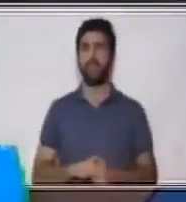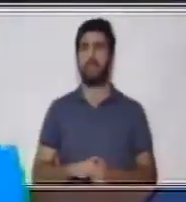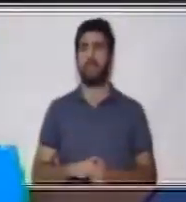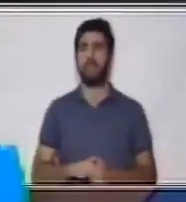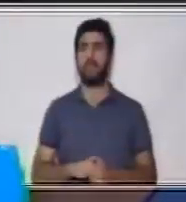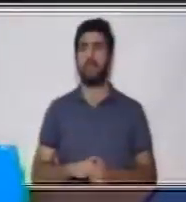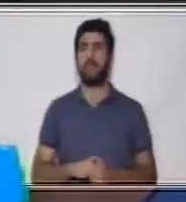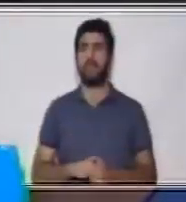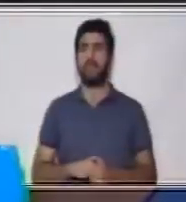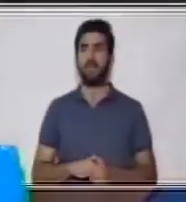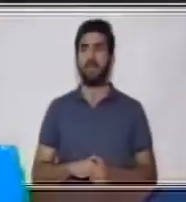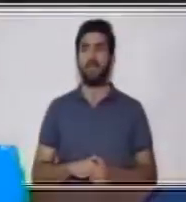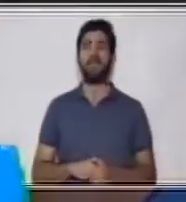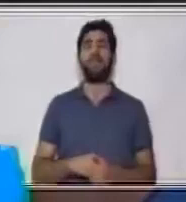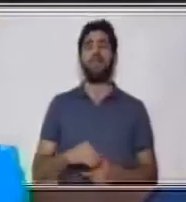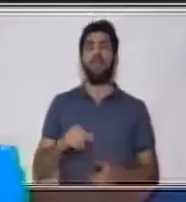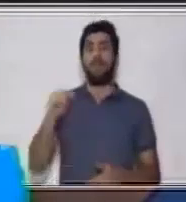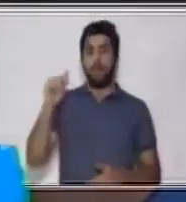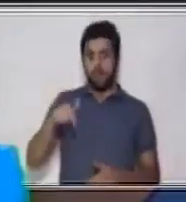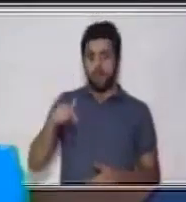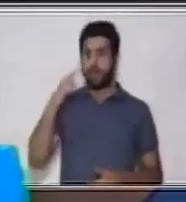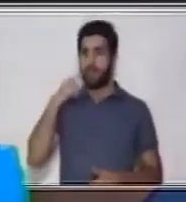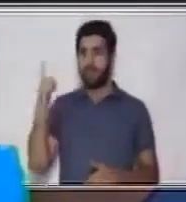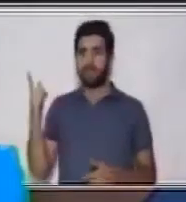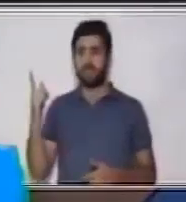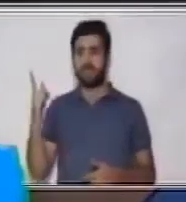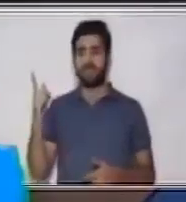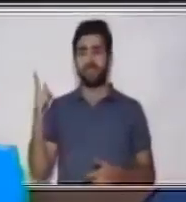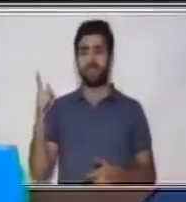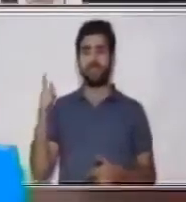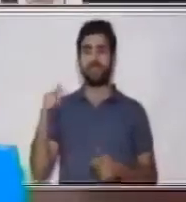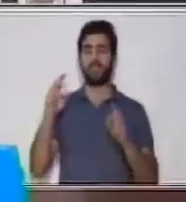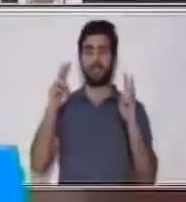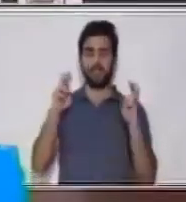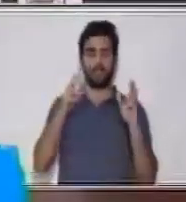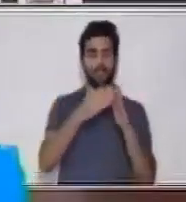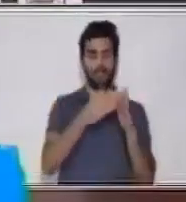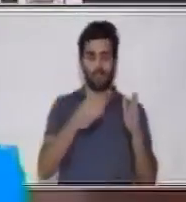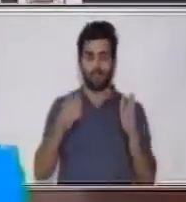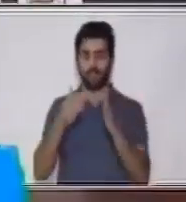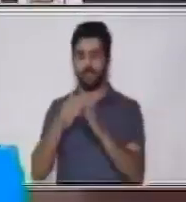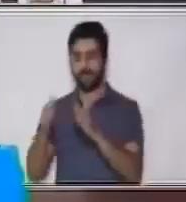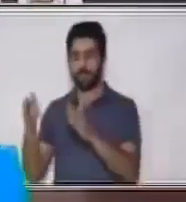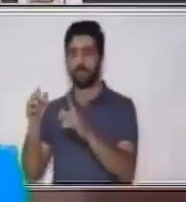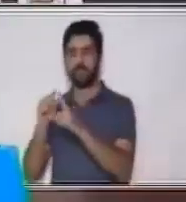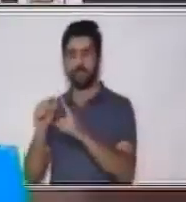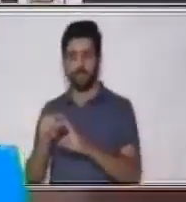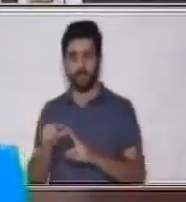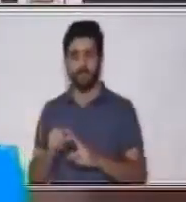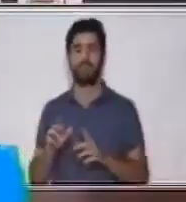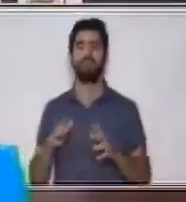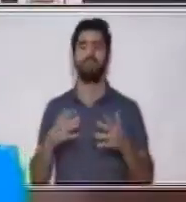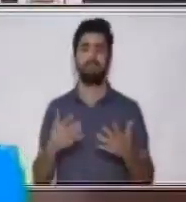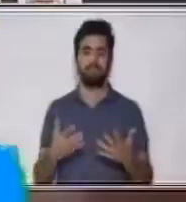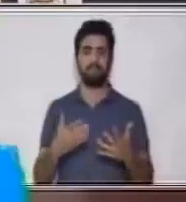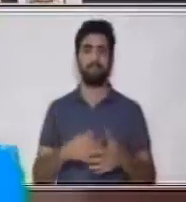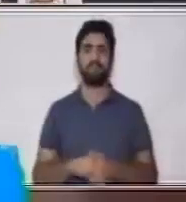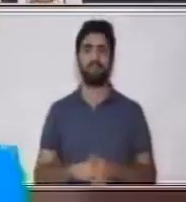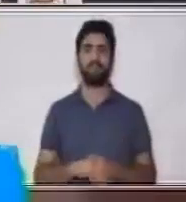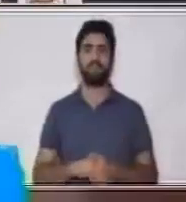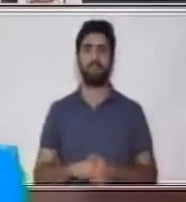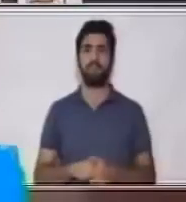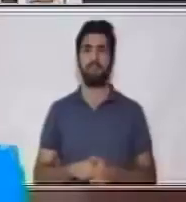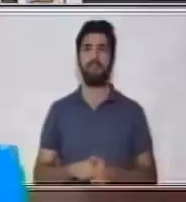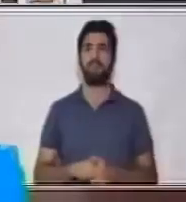Debemos recordar que los campos semánticos son un conjunto de palabras que